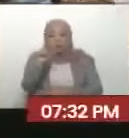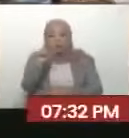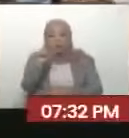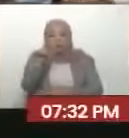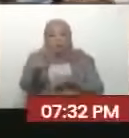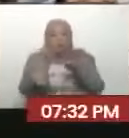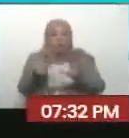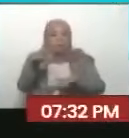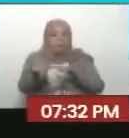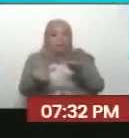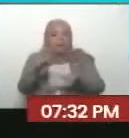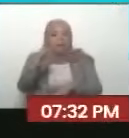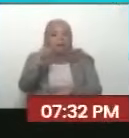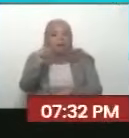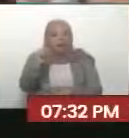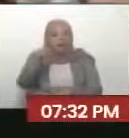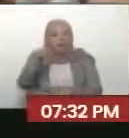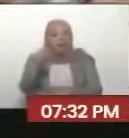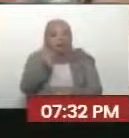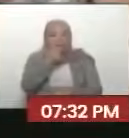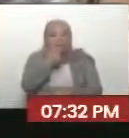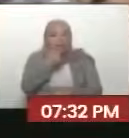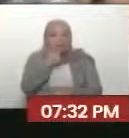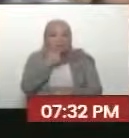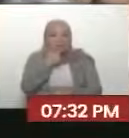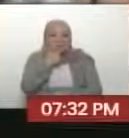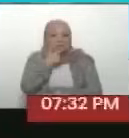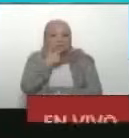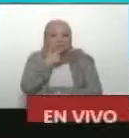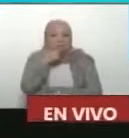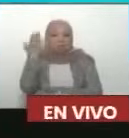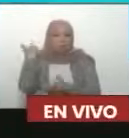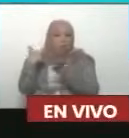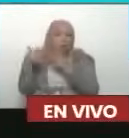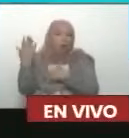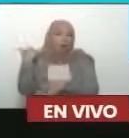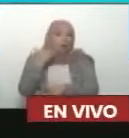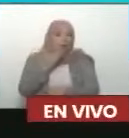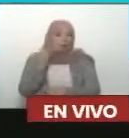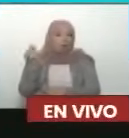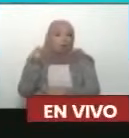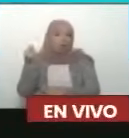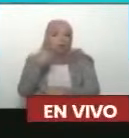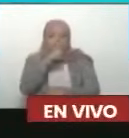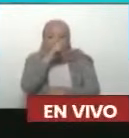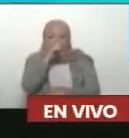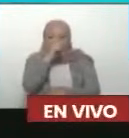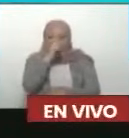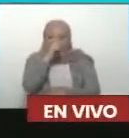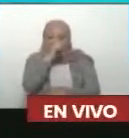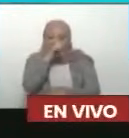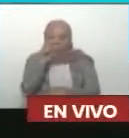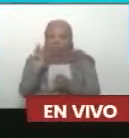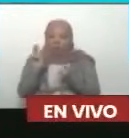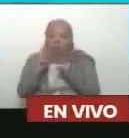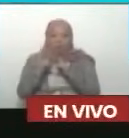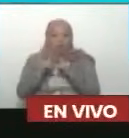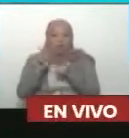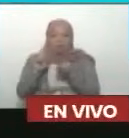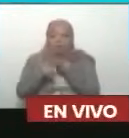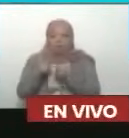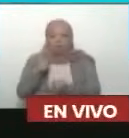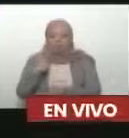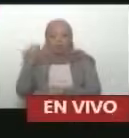¿Cómo está la playa de Cata? Fina, yo iba cuando era muchacho, no conocía a Cilia todavía.